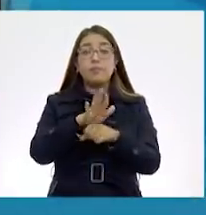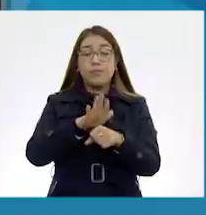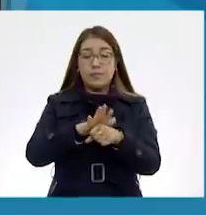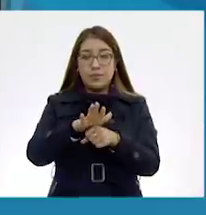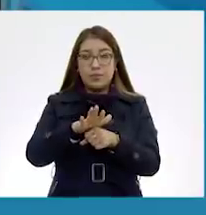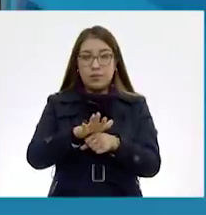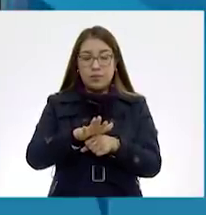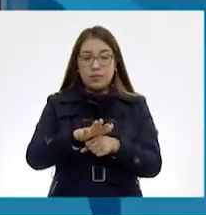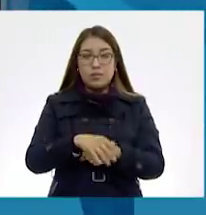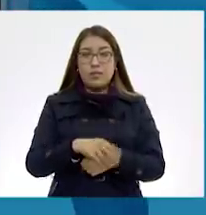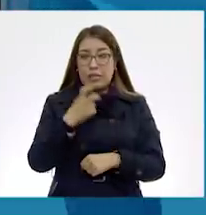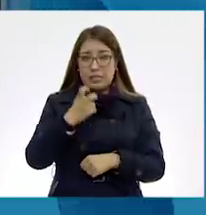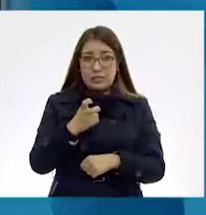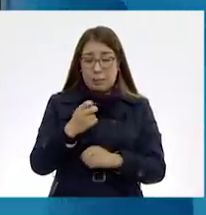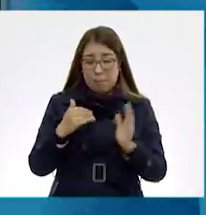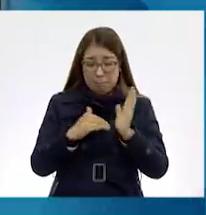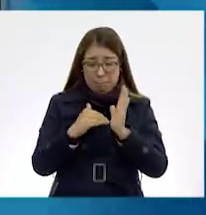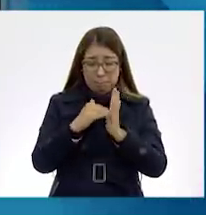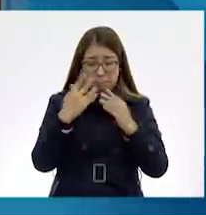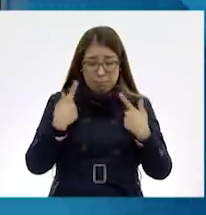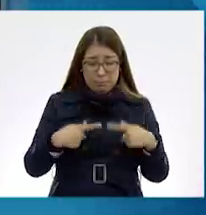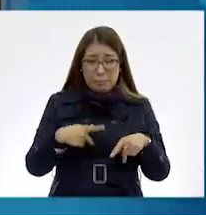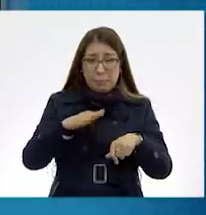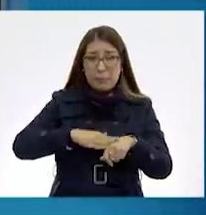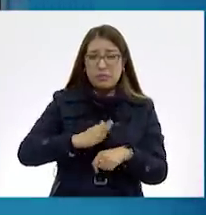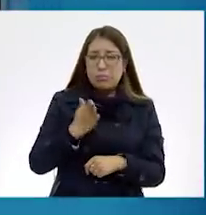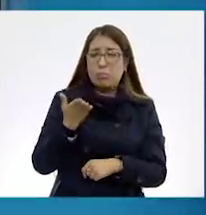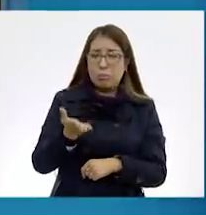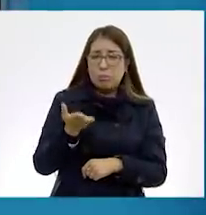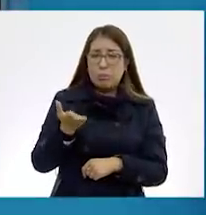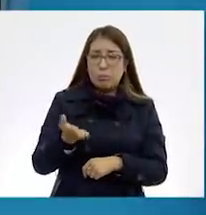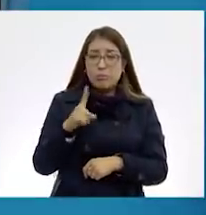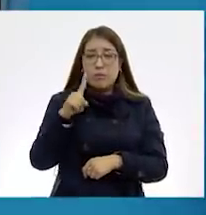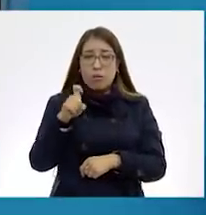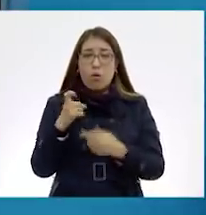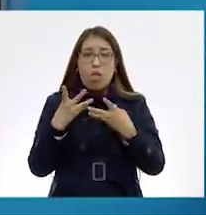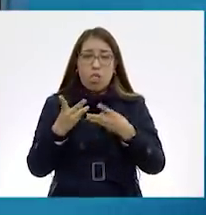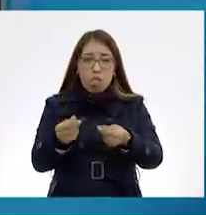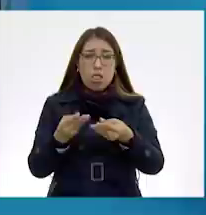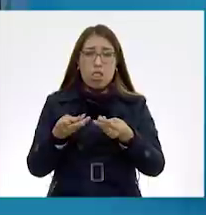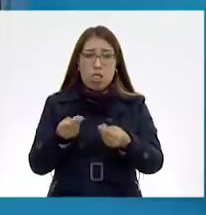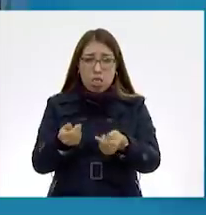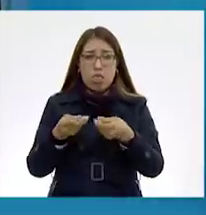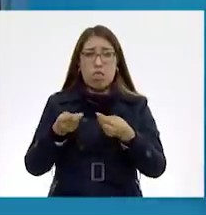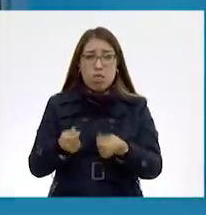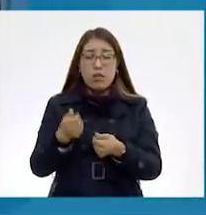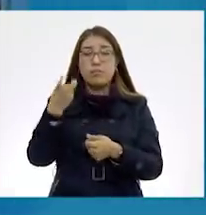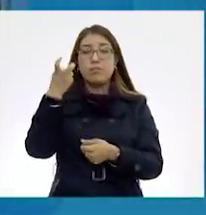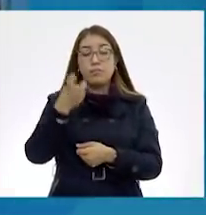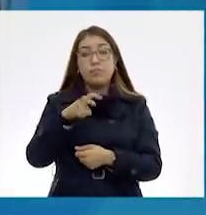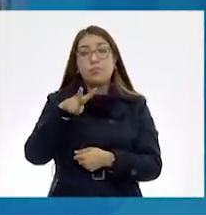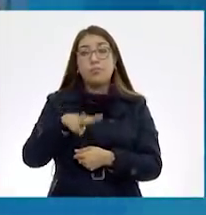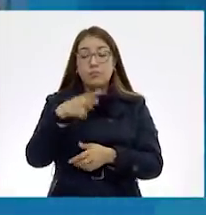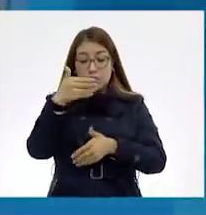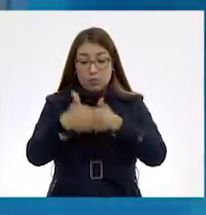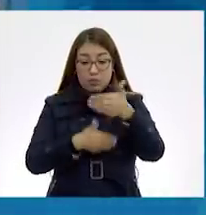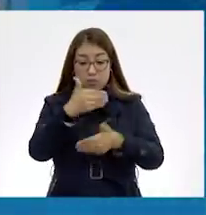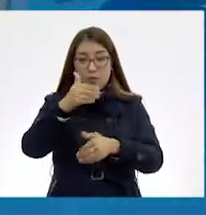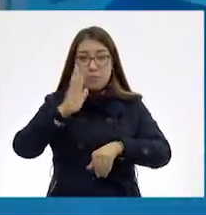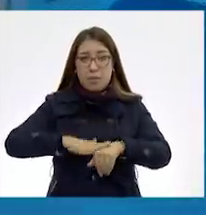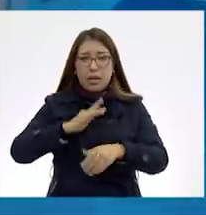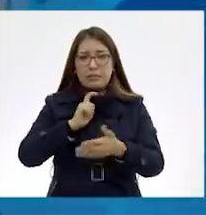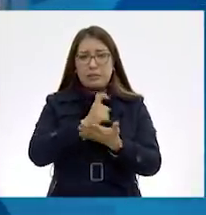demanda que crece exponencialmente derivada del crecimiento poblacional y el mayor desarrollo